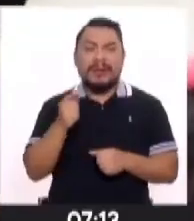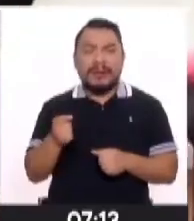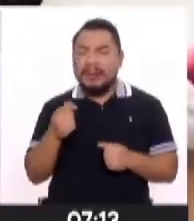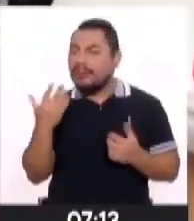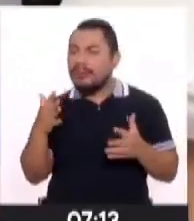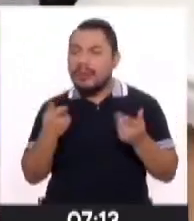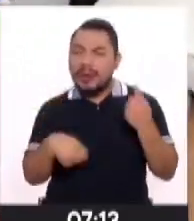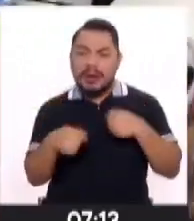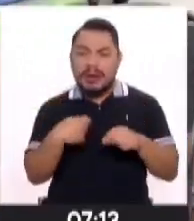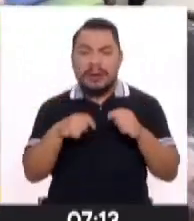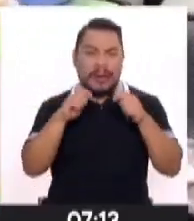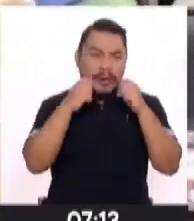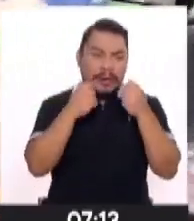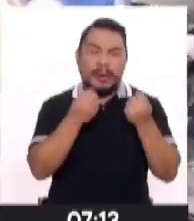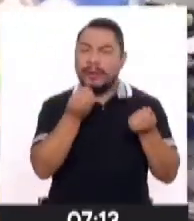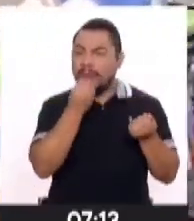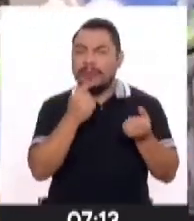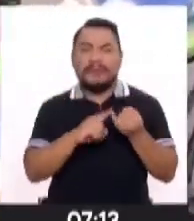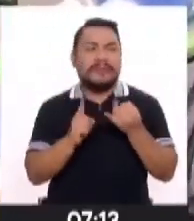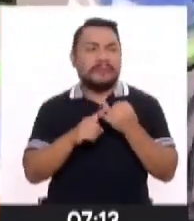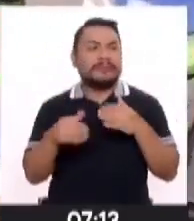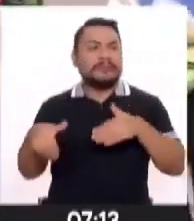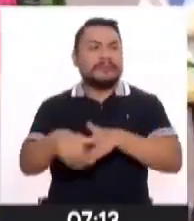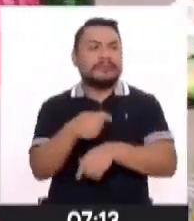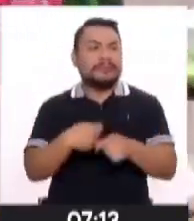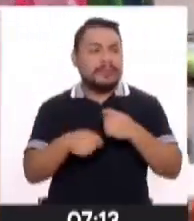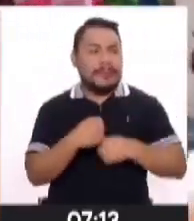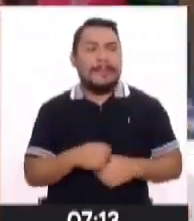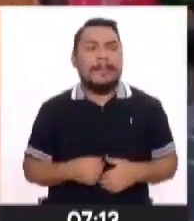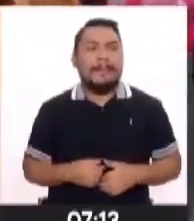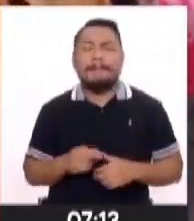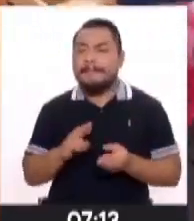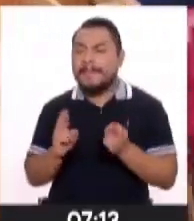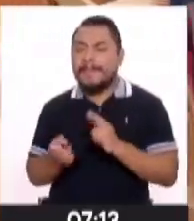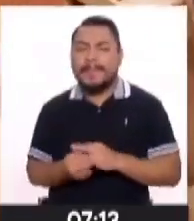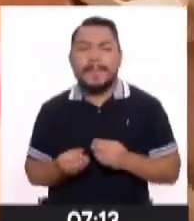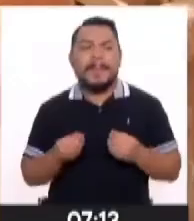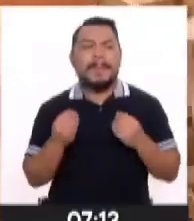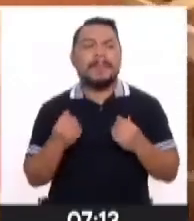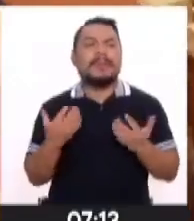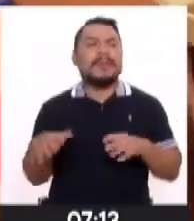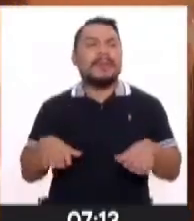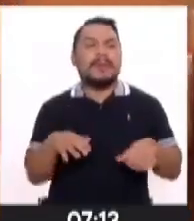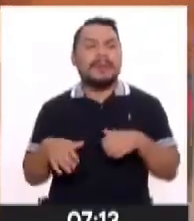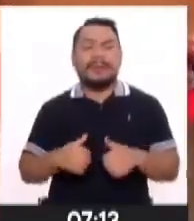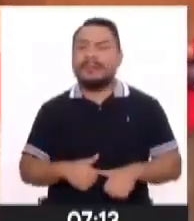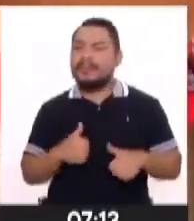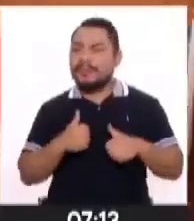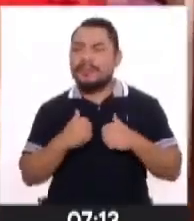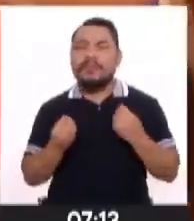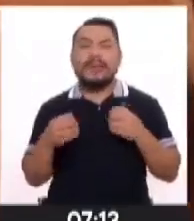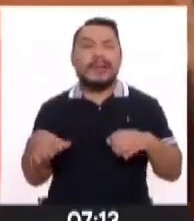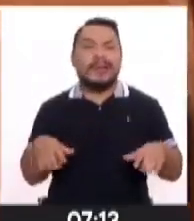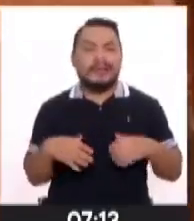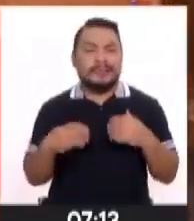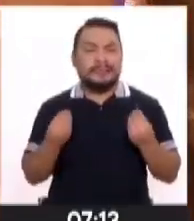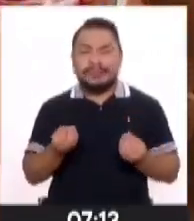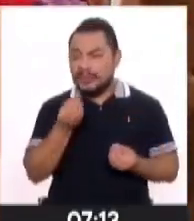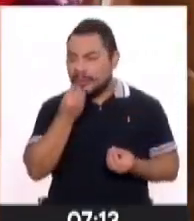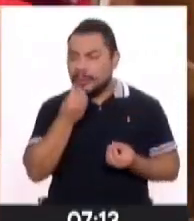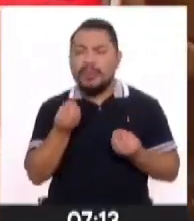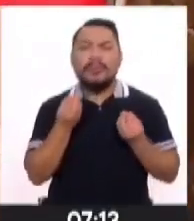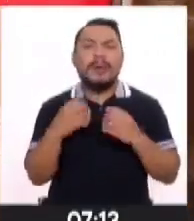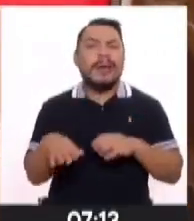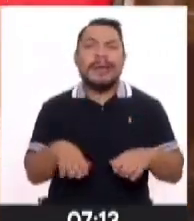día vendiendo algunos caramelos como vendedores ambulantes, algunos en reciclaje. ¿Cómo están haciendo ahora para sobrevivir, para la